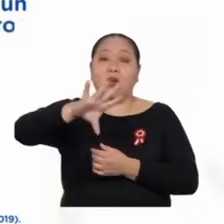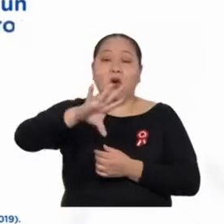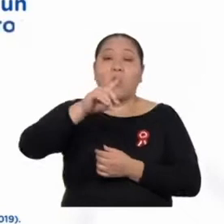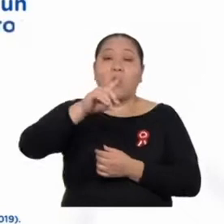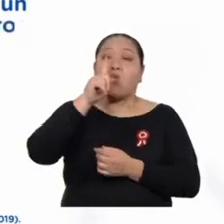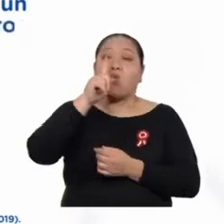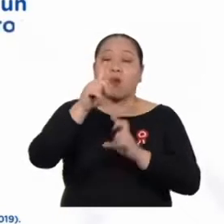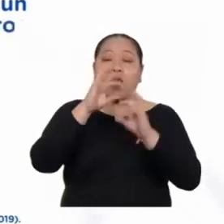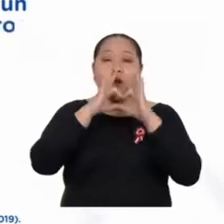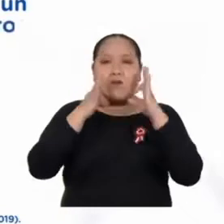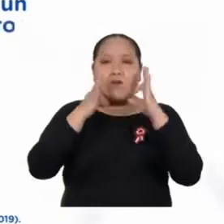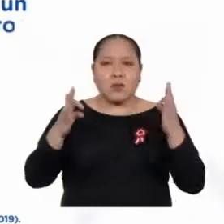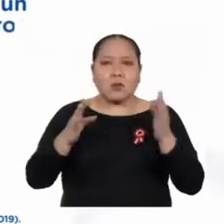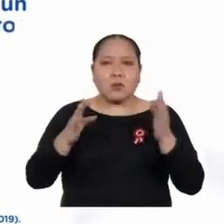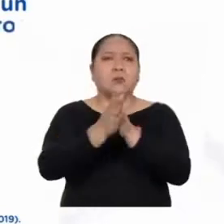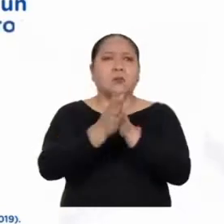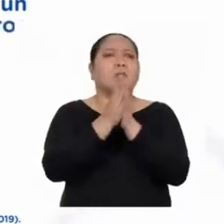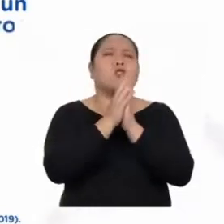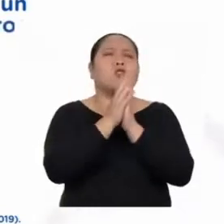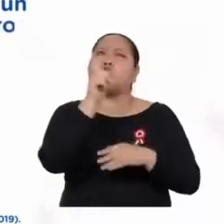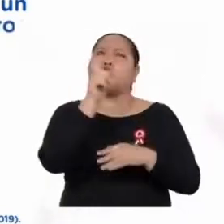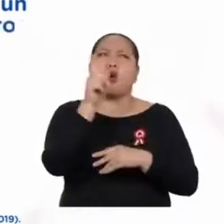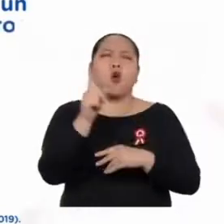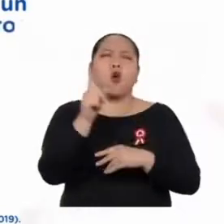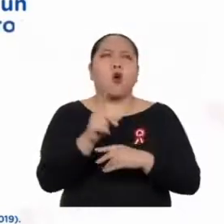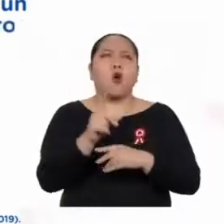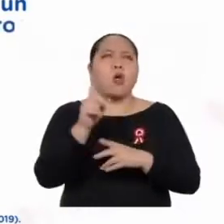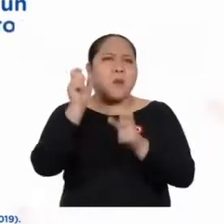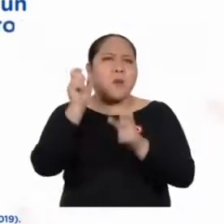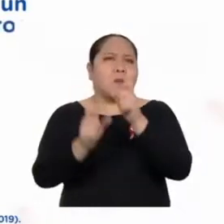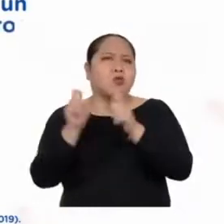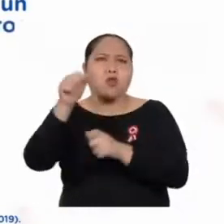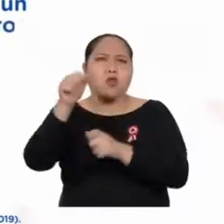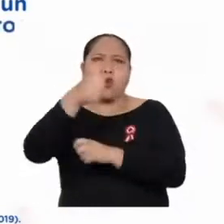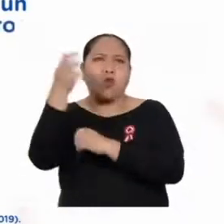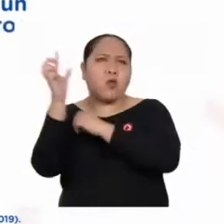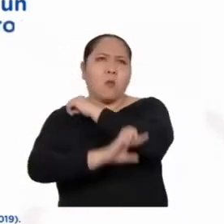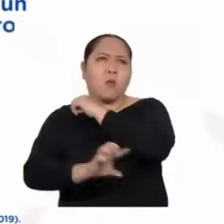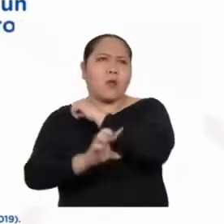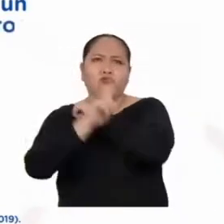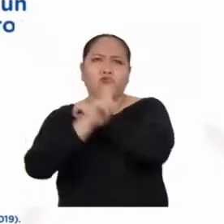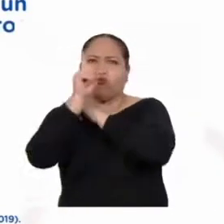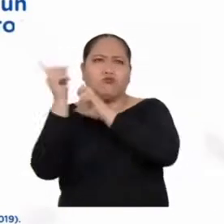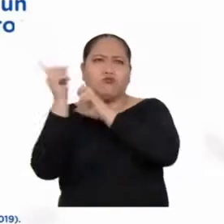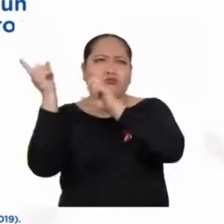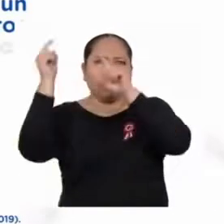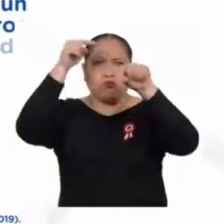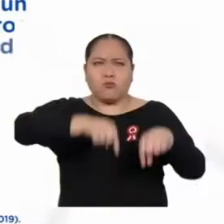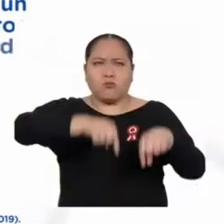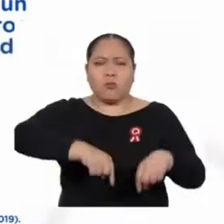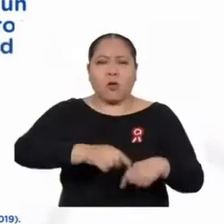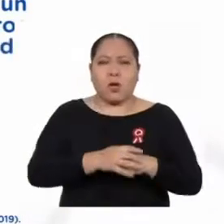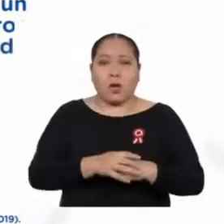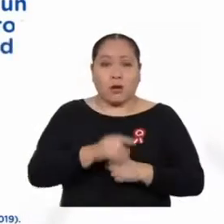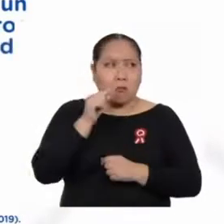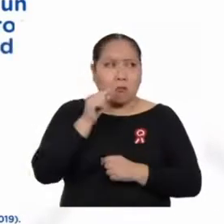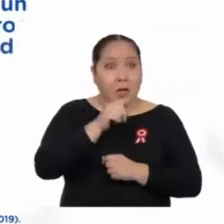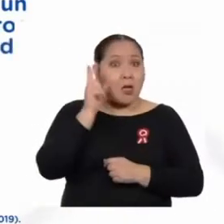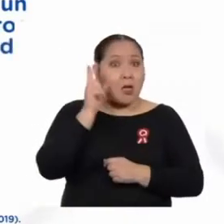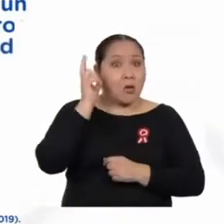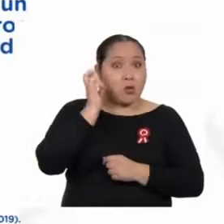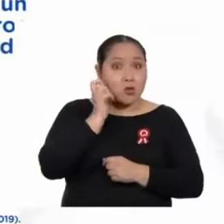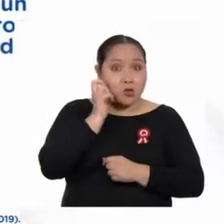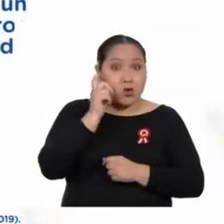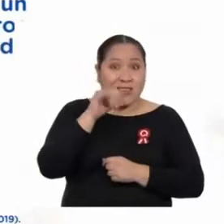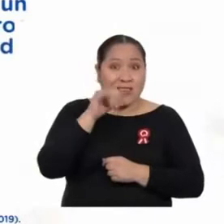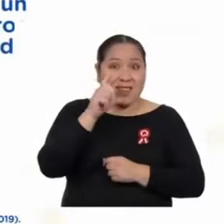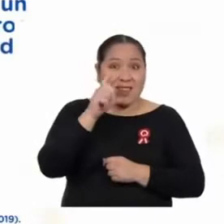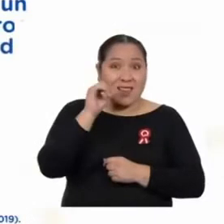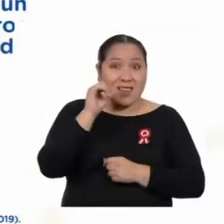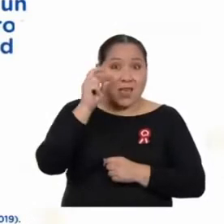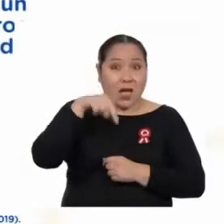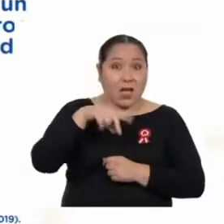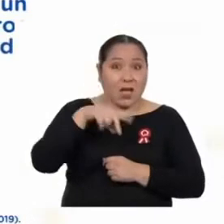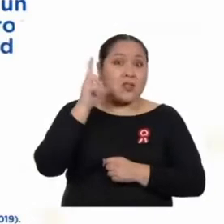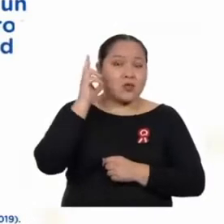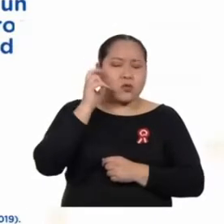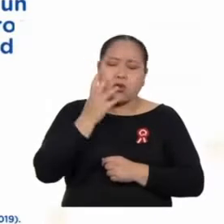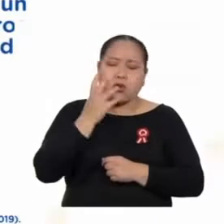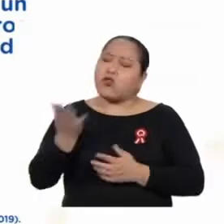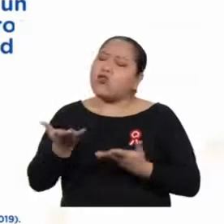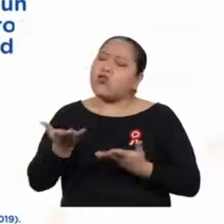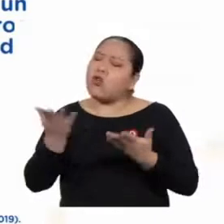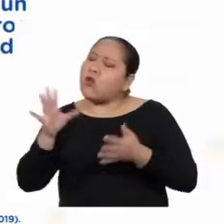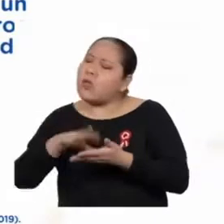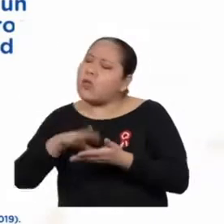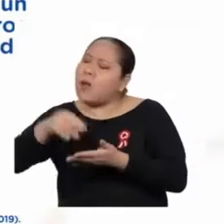extranjeros no vengan al Perú. Y él, al escucharlo, le preguntó dónde había aprendido o escuchado